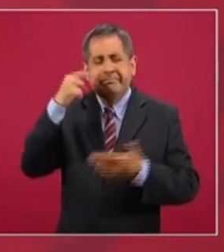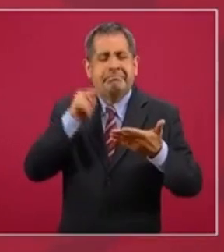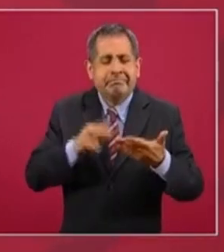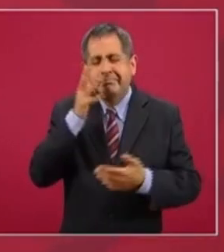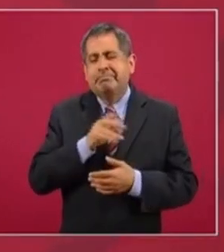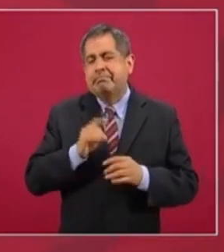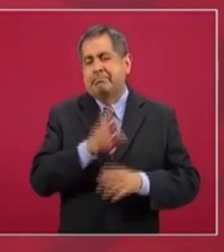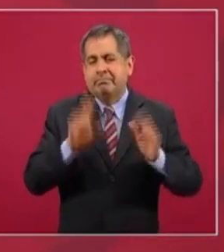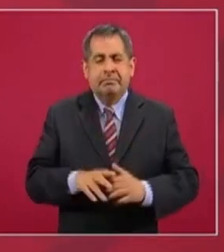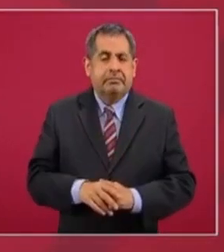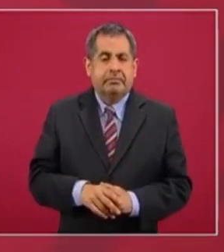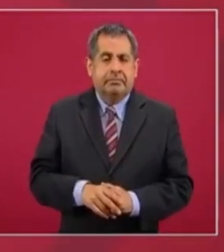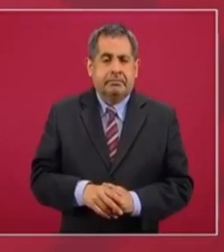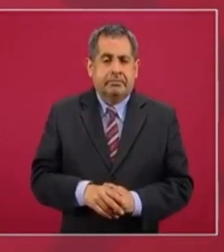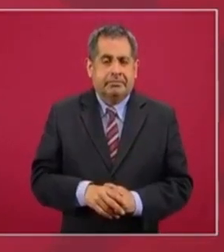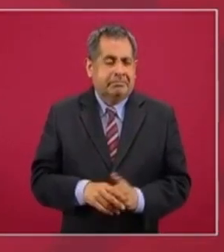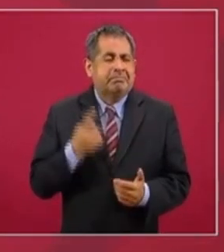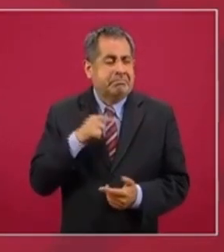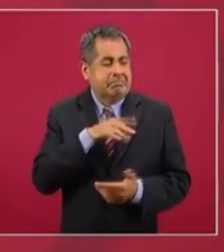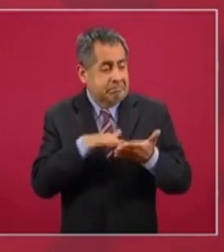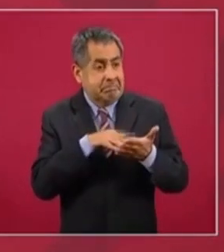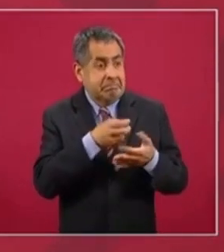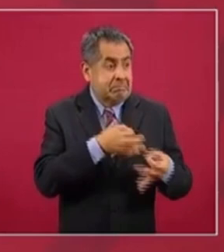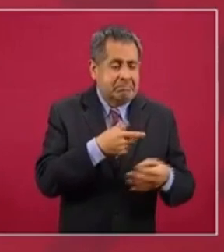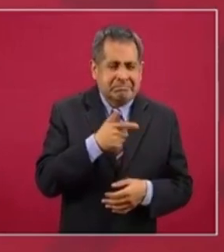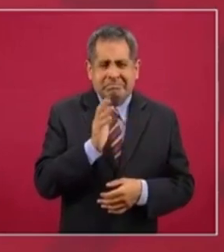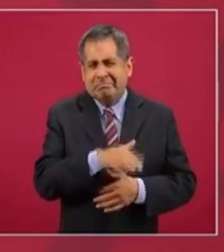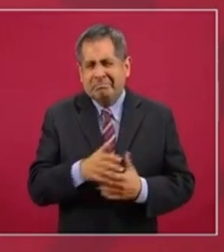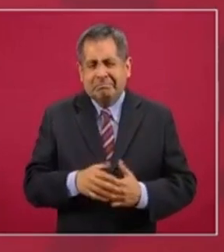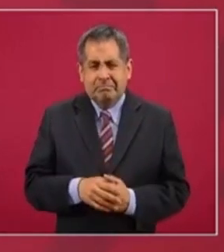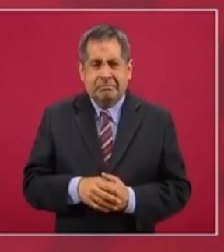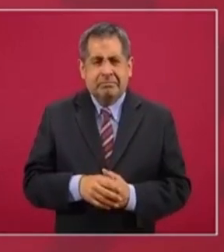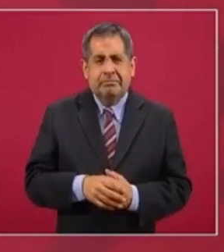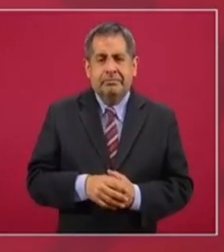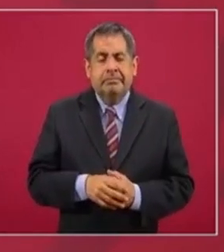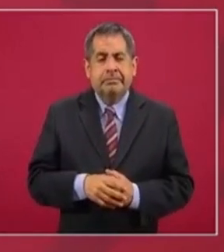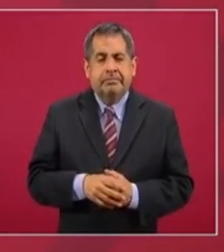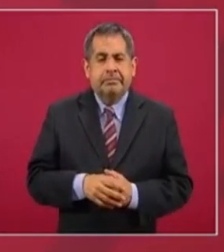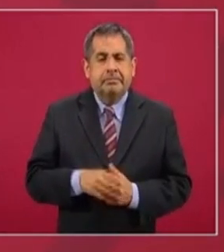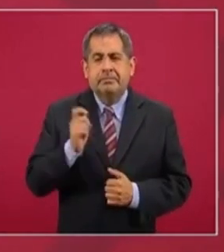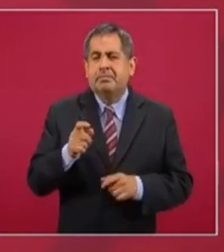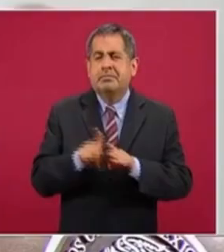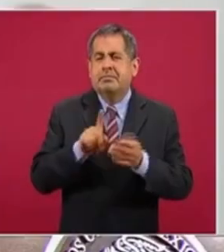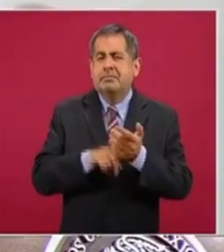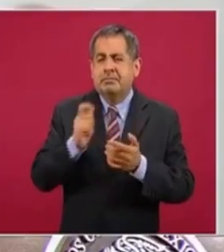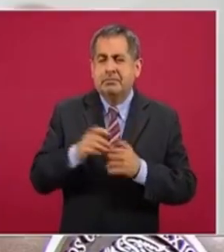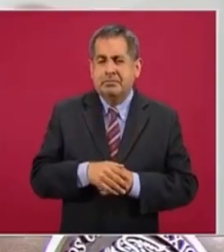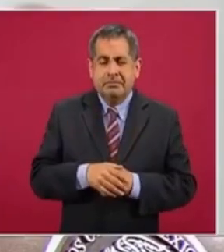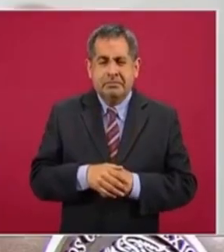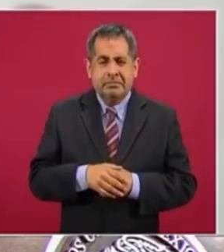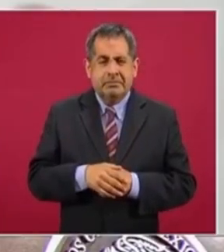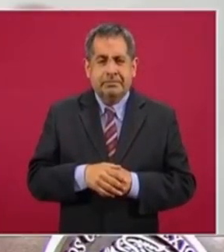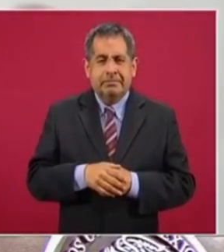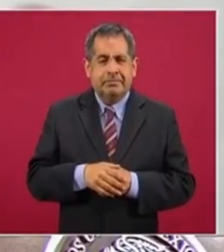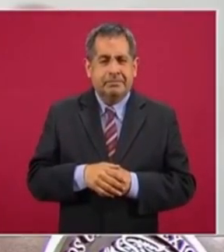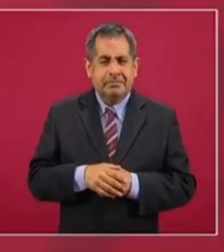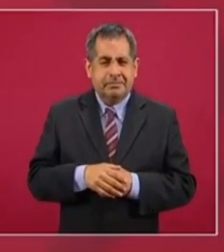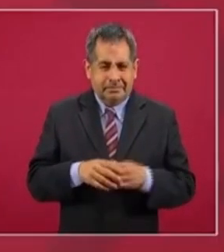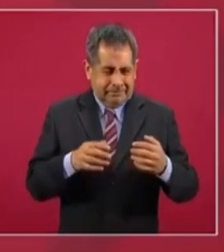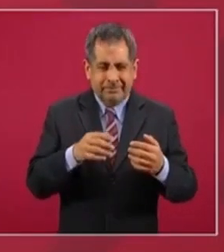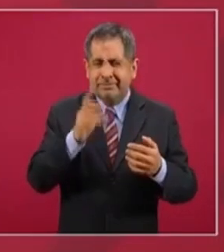la leo. O sea, como cuando se colecciona figuritas.